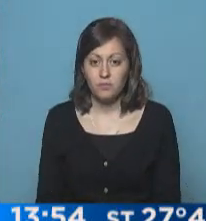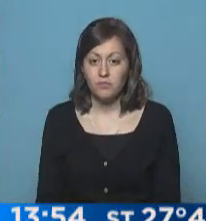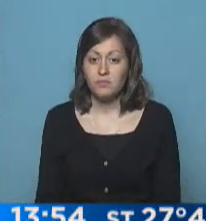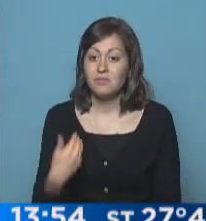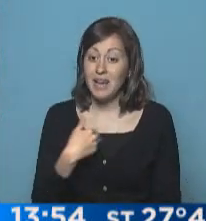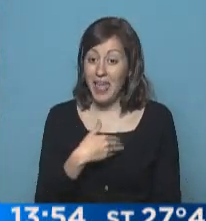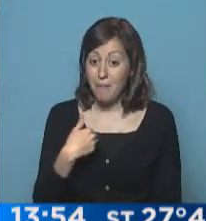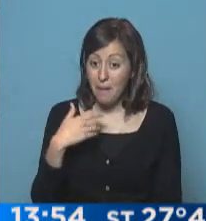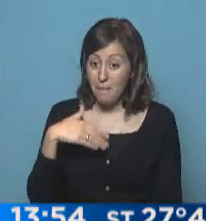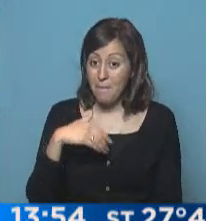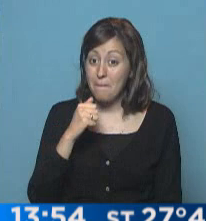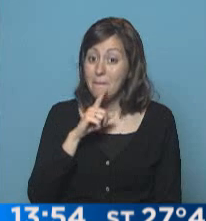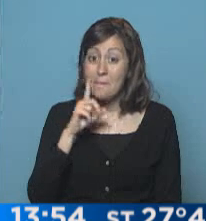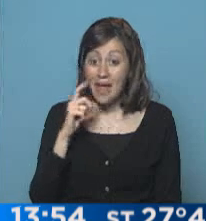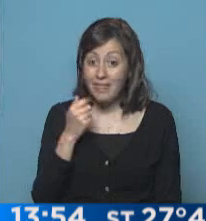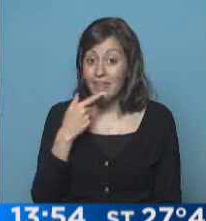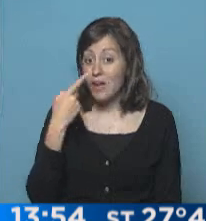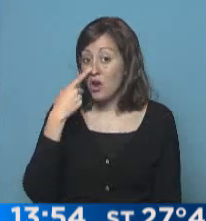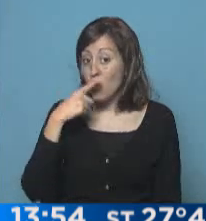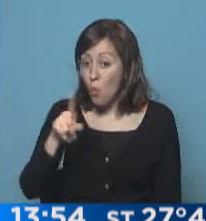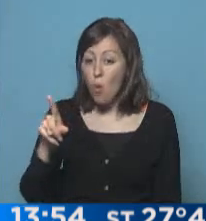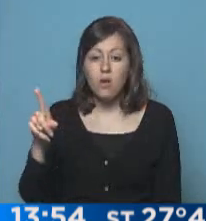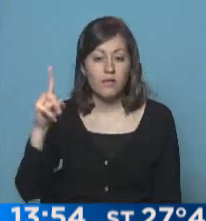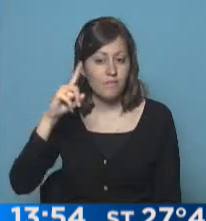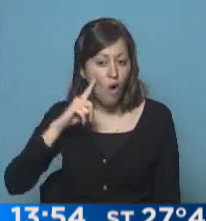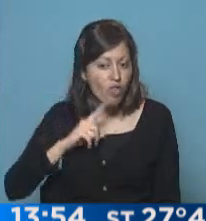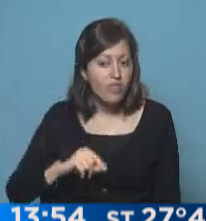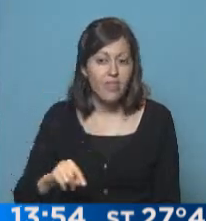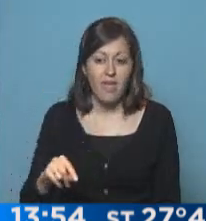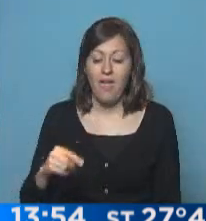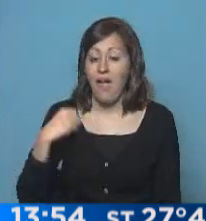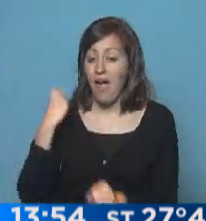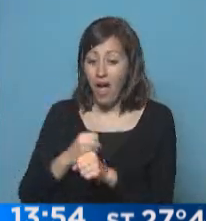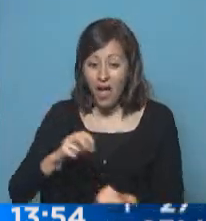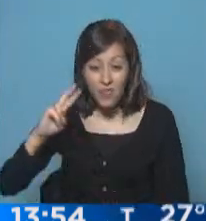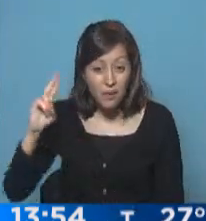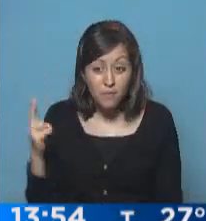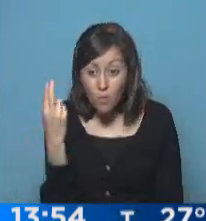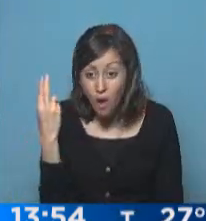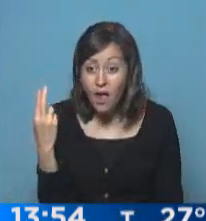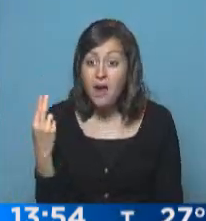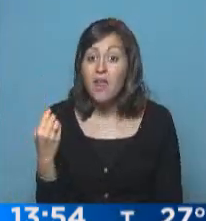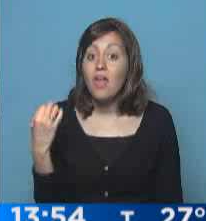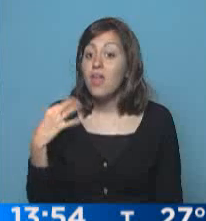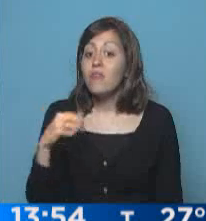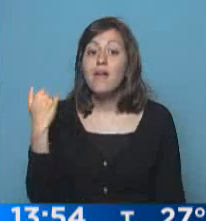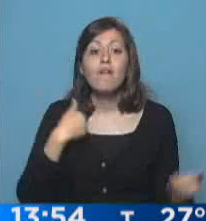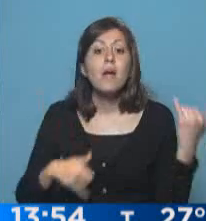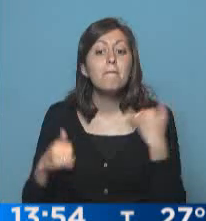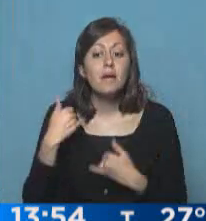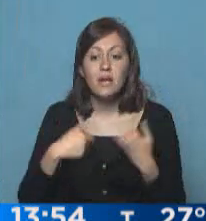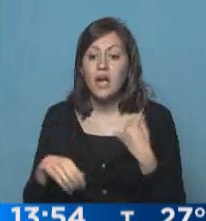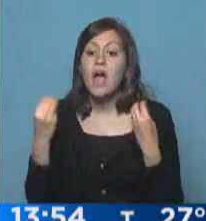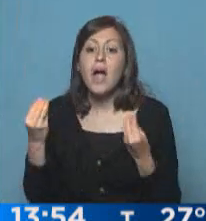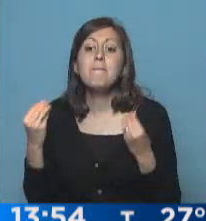Matías hasta el último día que le quede de vida le van a tener que decir qué hicieron con Matías o